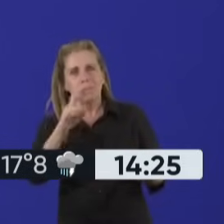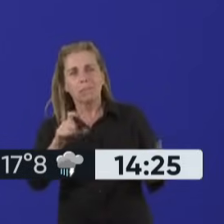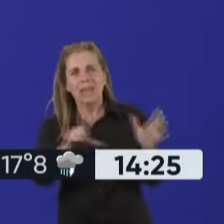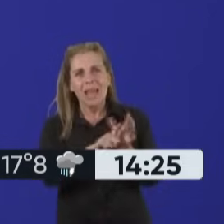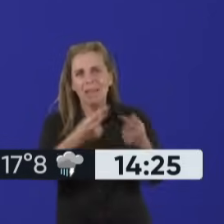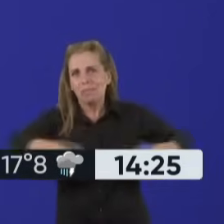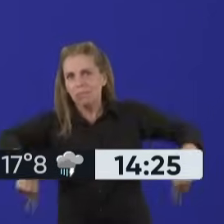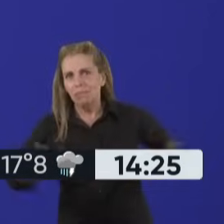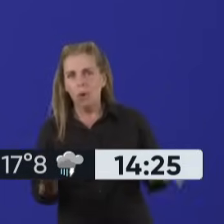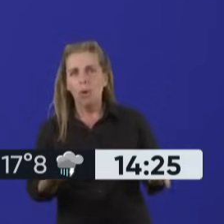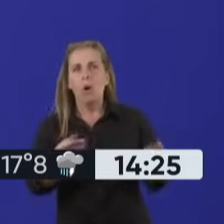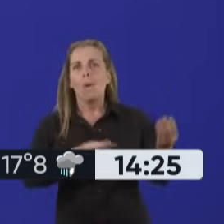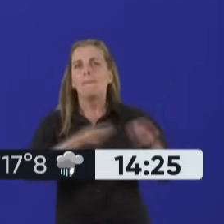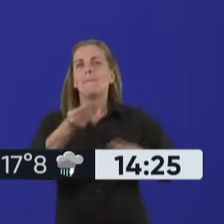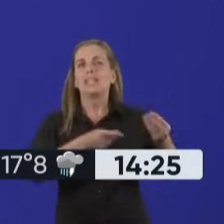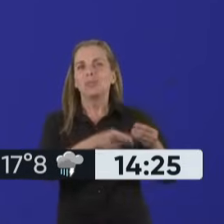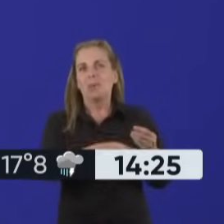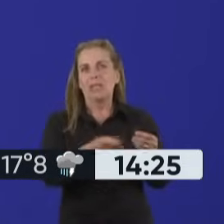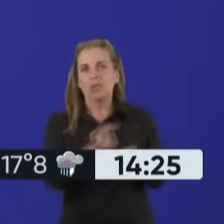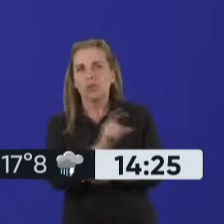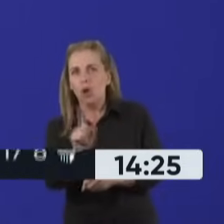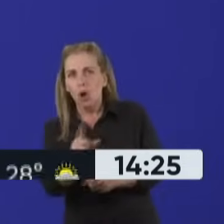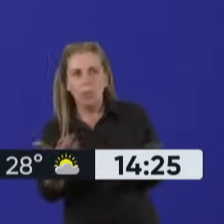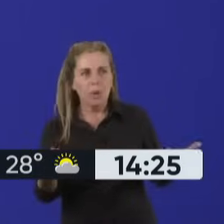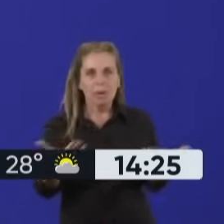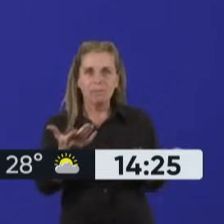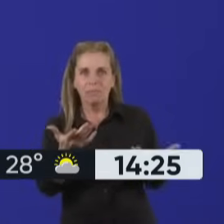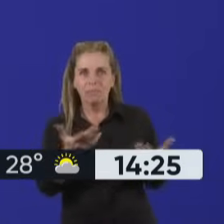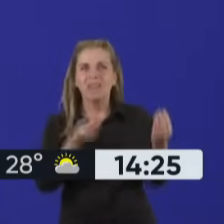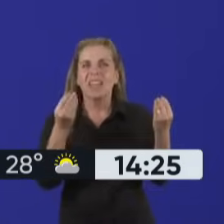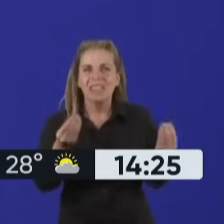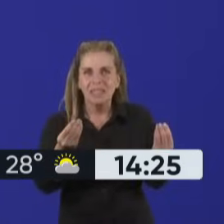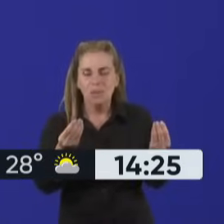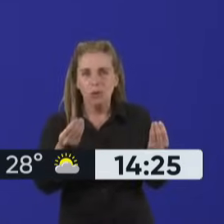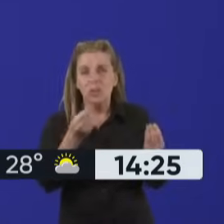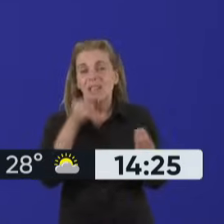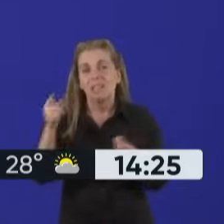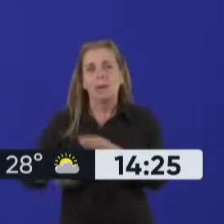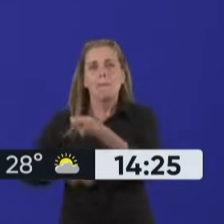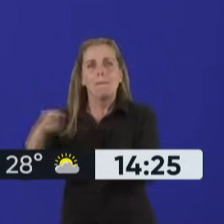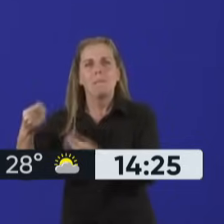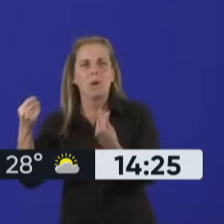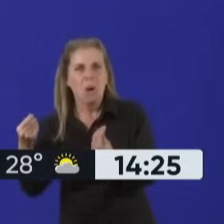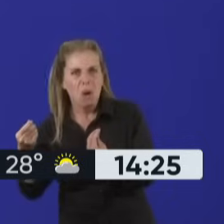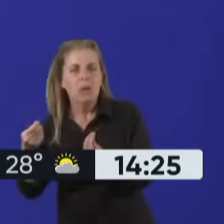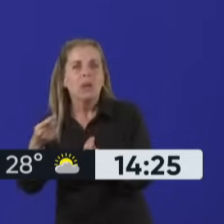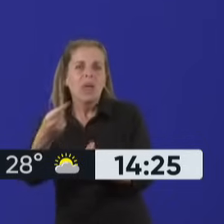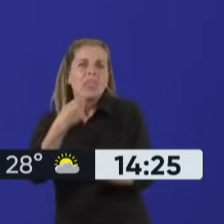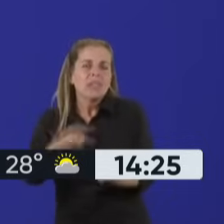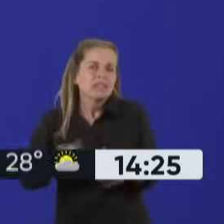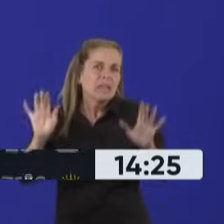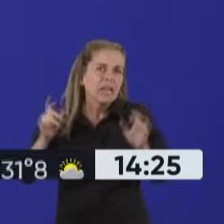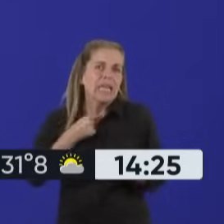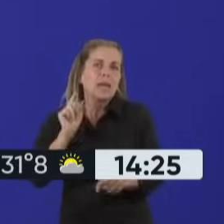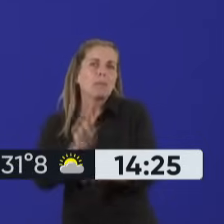de presupuesto. Es decir, o si se financia con emisión de dinero, ¿a quién creen que van a perjudicar? Se supone que dicen que van a proteger